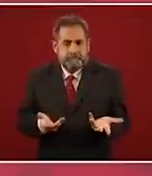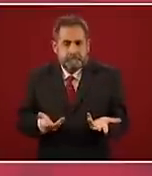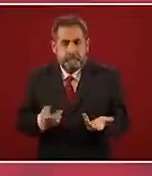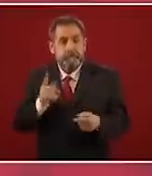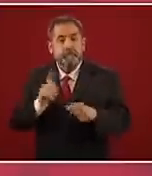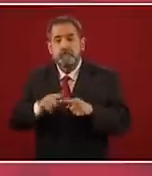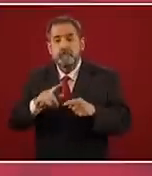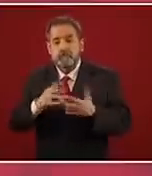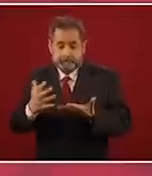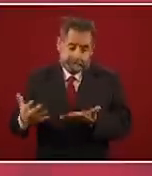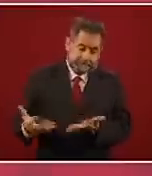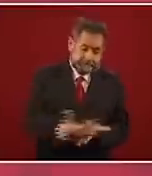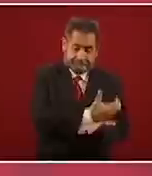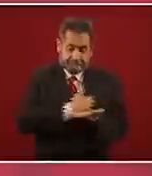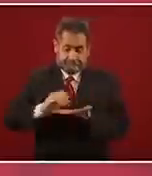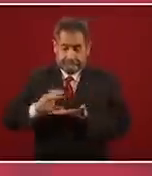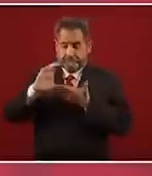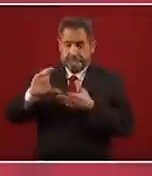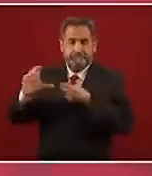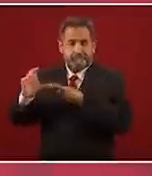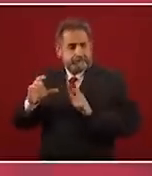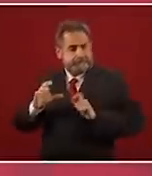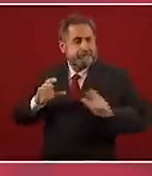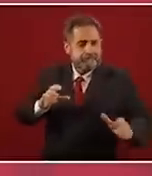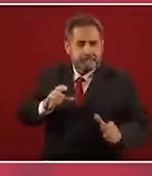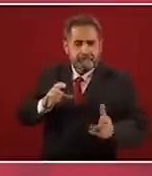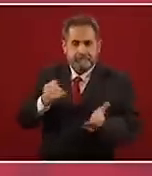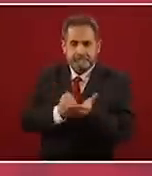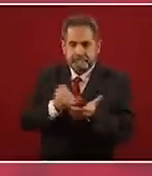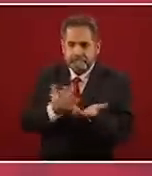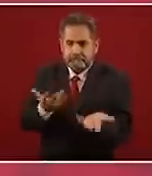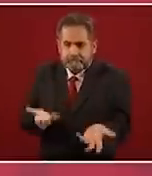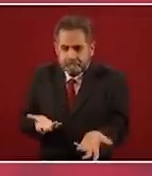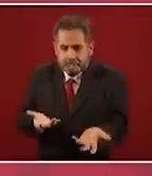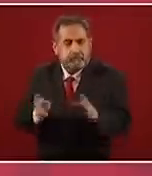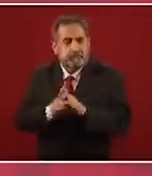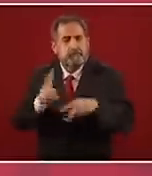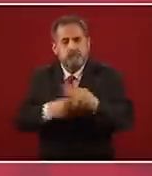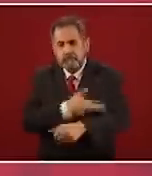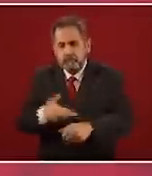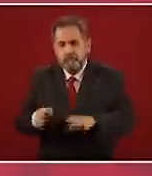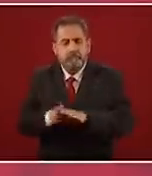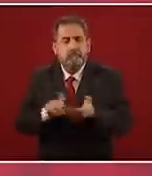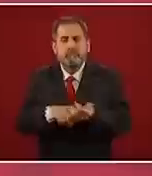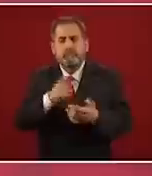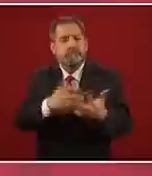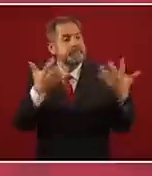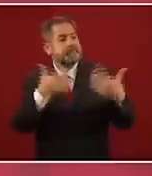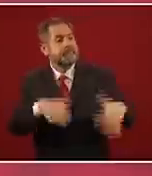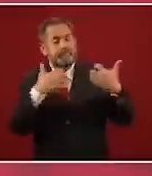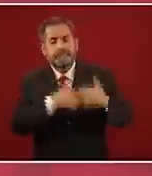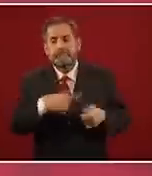saca un premio tiene que pagar un impuesto. Todo eso se tiene que resolver. ¿Qué se hace con una empresa que